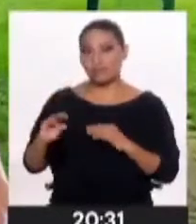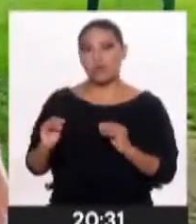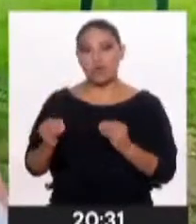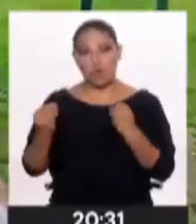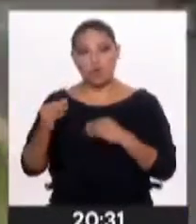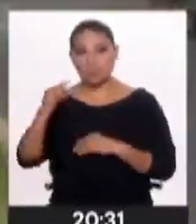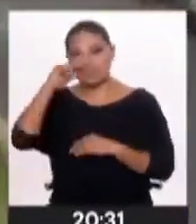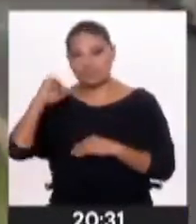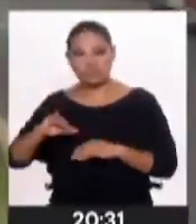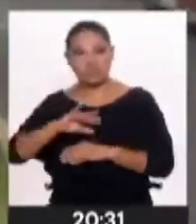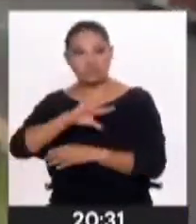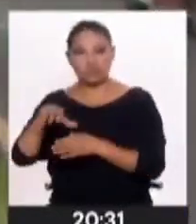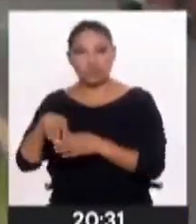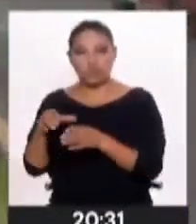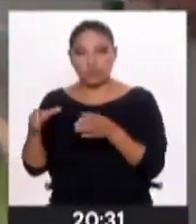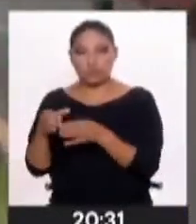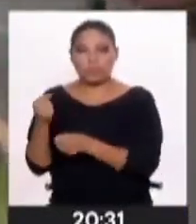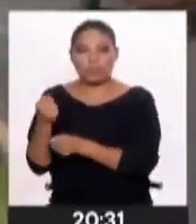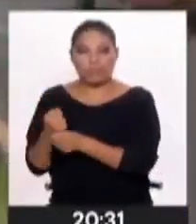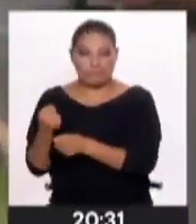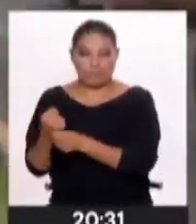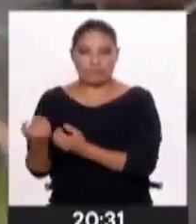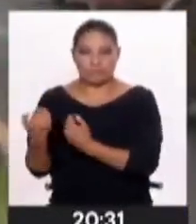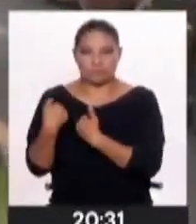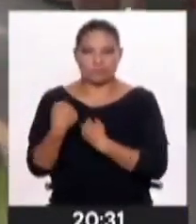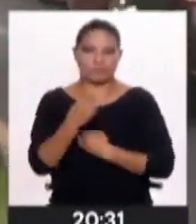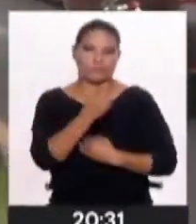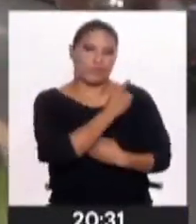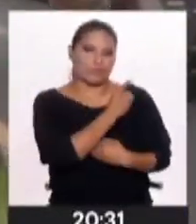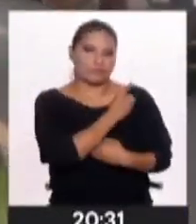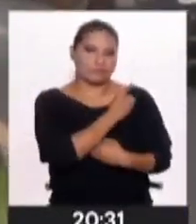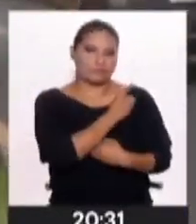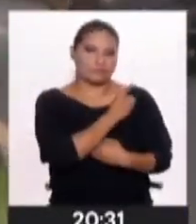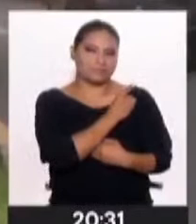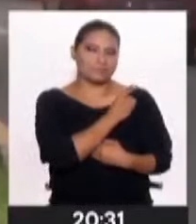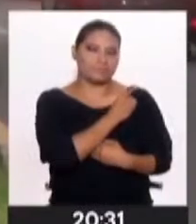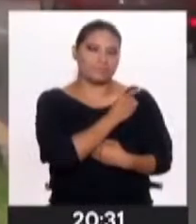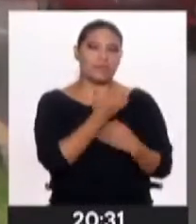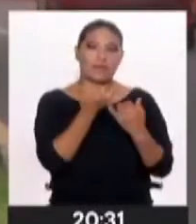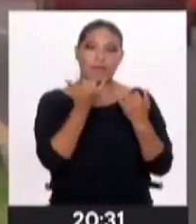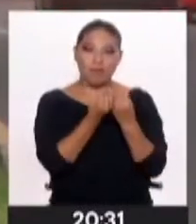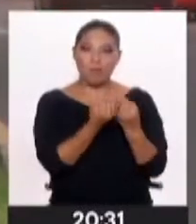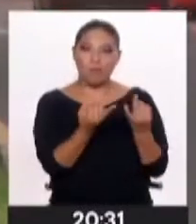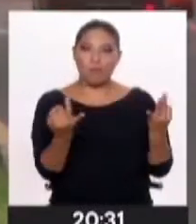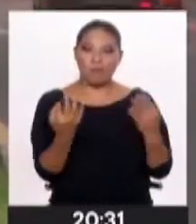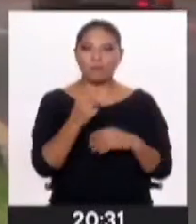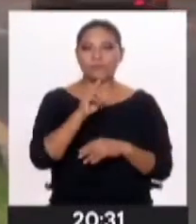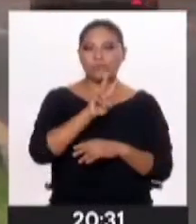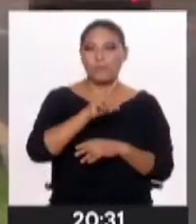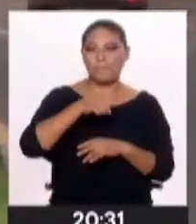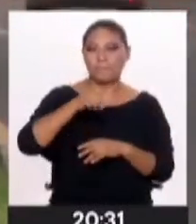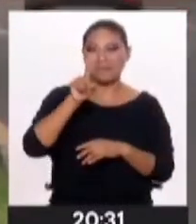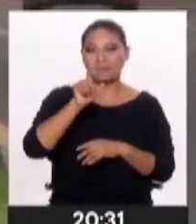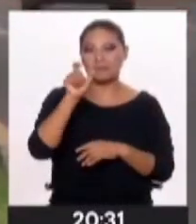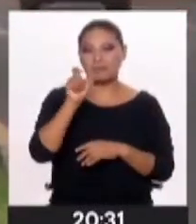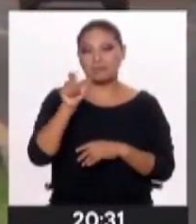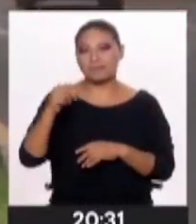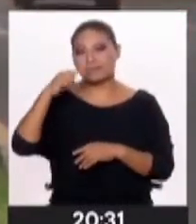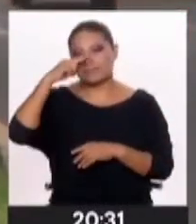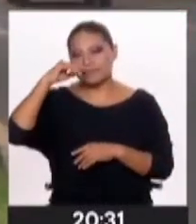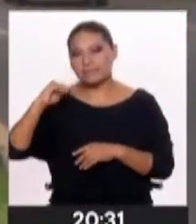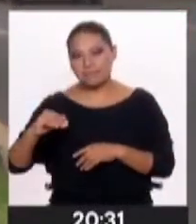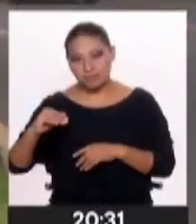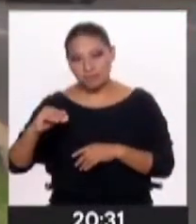Adolescentes Trabajadores. Según números del INEI, alrededor de 2 millones de niños, niñas y adolescentes en el